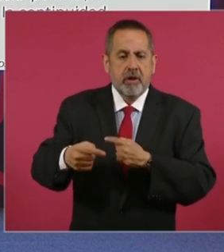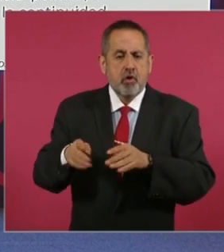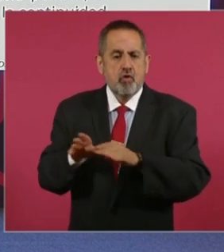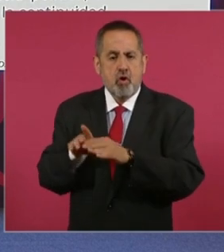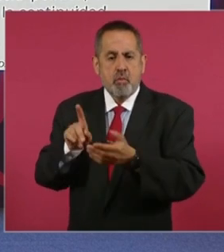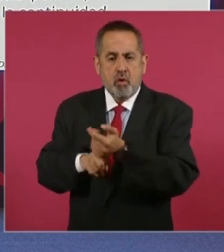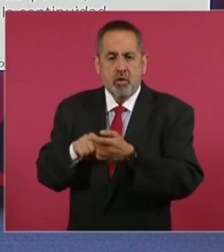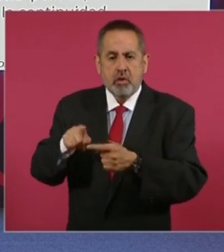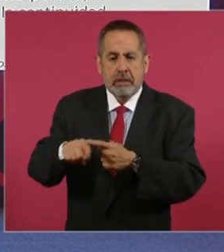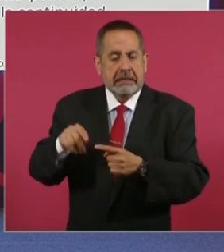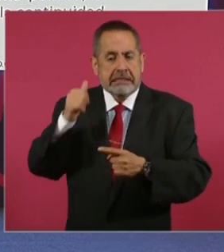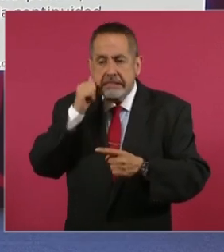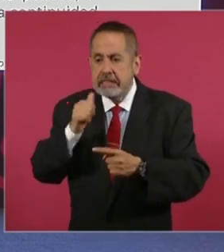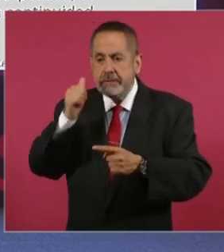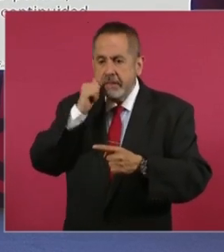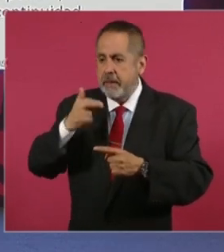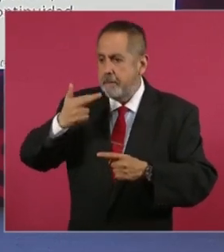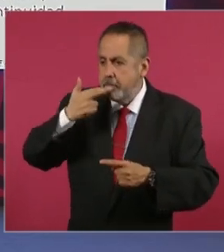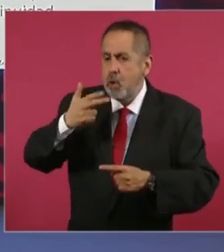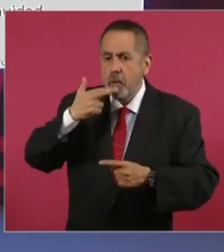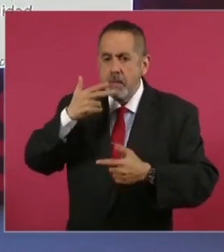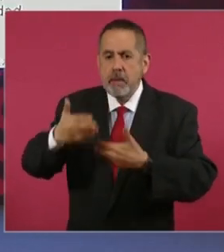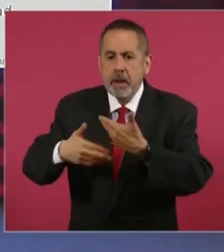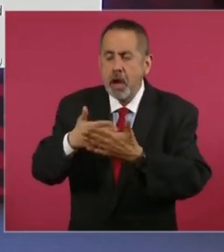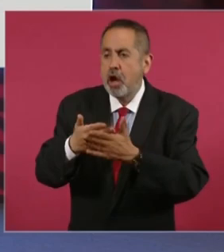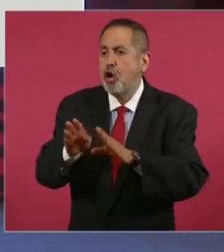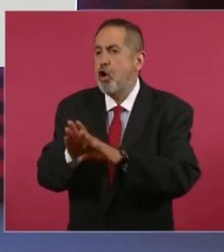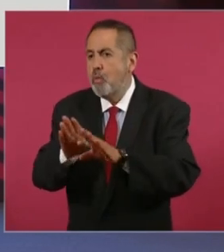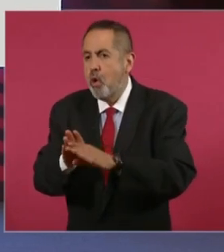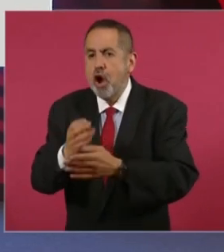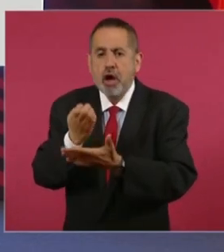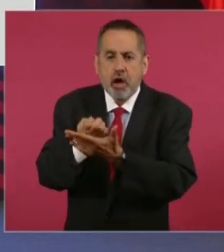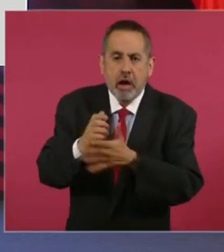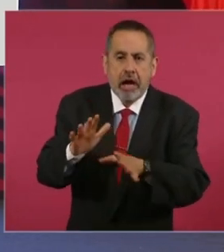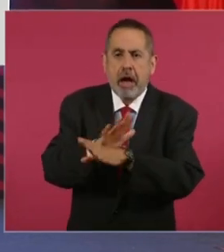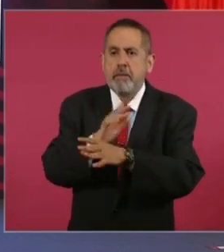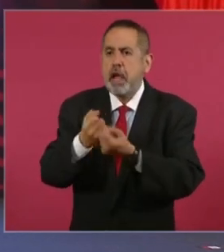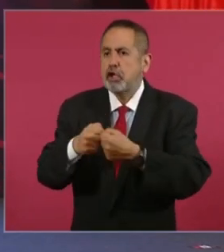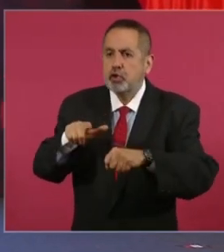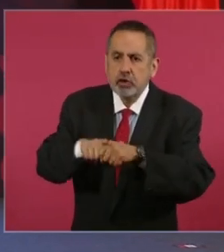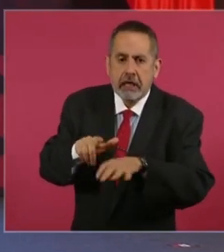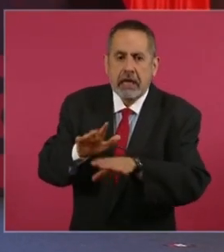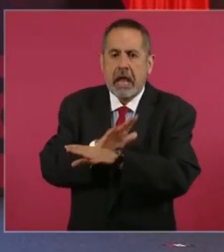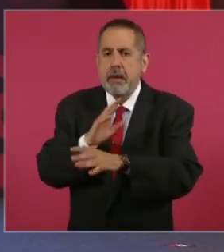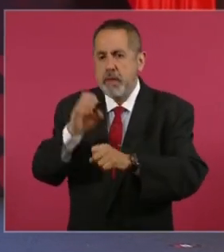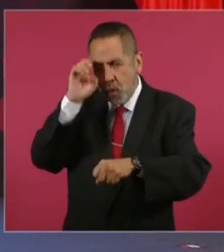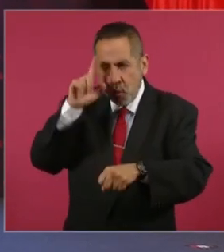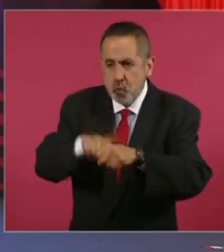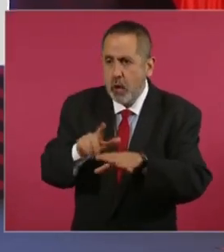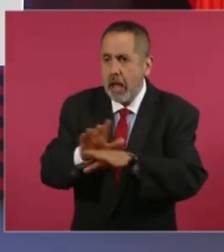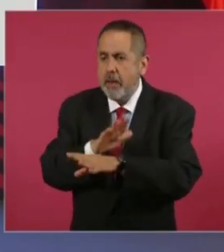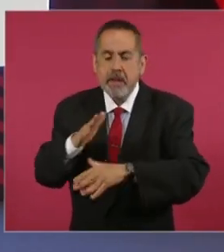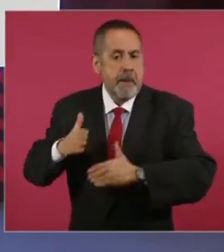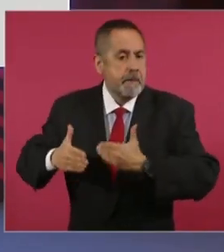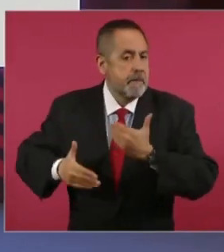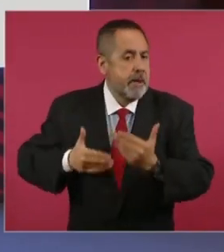en el constante mejoramiento económico, social y cultural